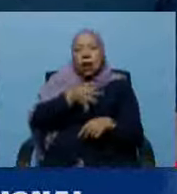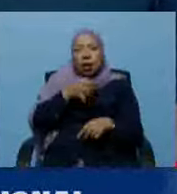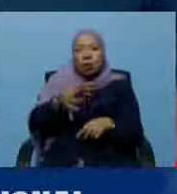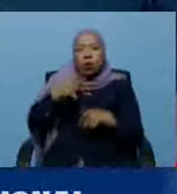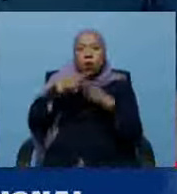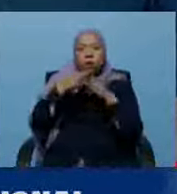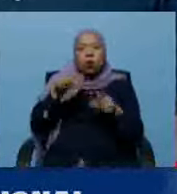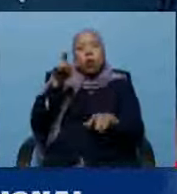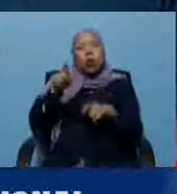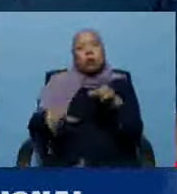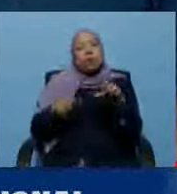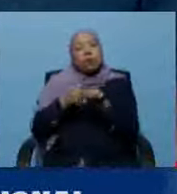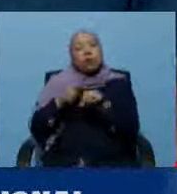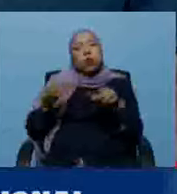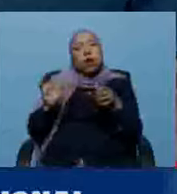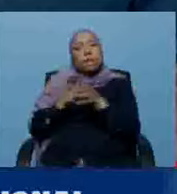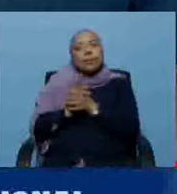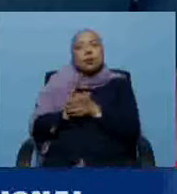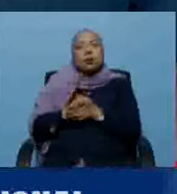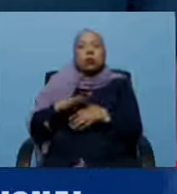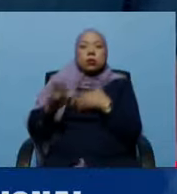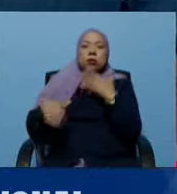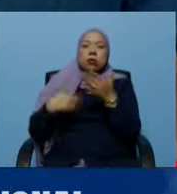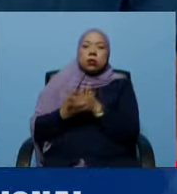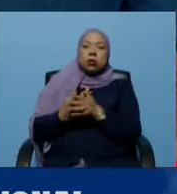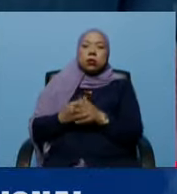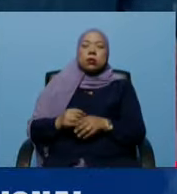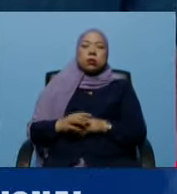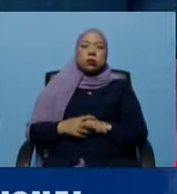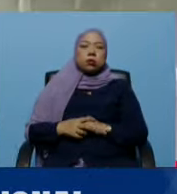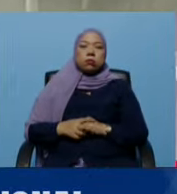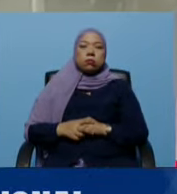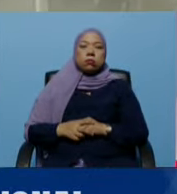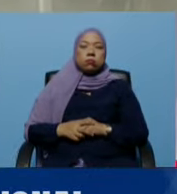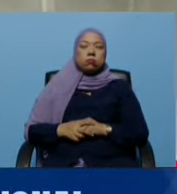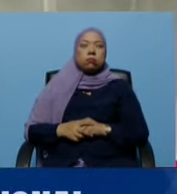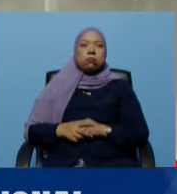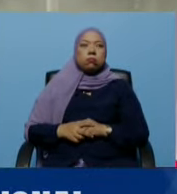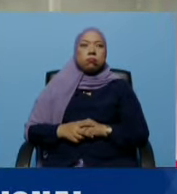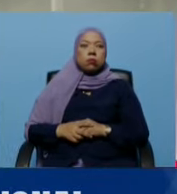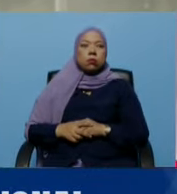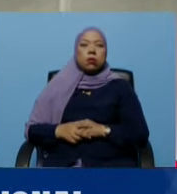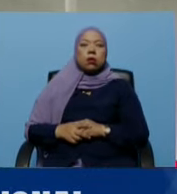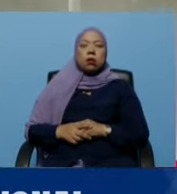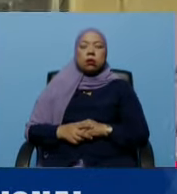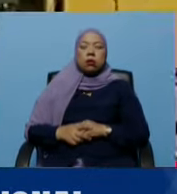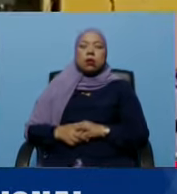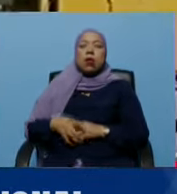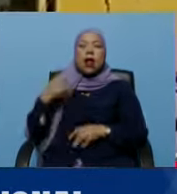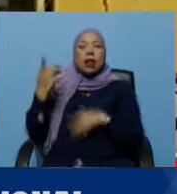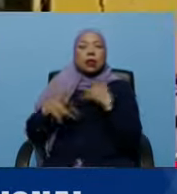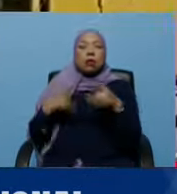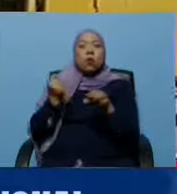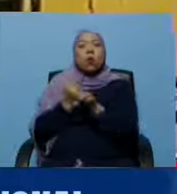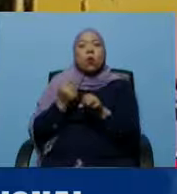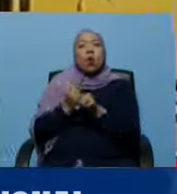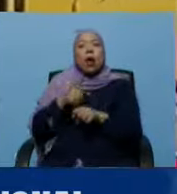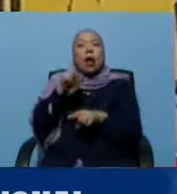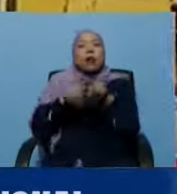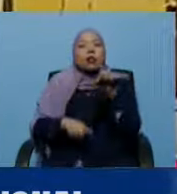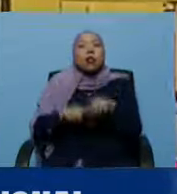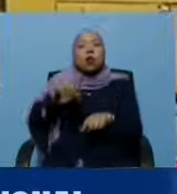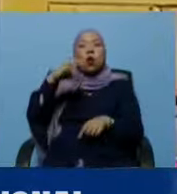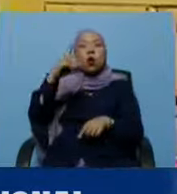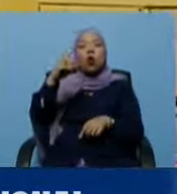saludo de parte de todos y todos los compañeros sidoristas y de la CBG. Nos encontramos ahorita en esta mina, donde con esta adquisición de esta dolomita, que